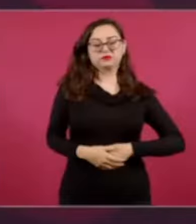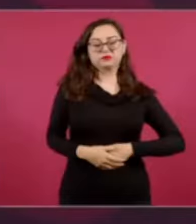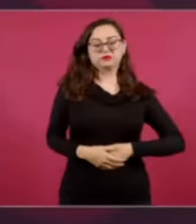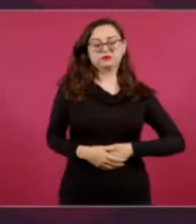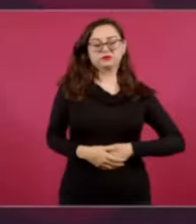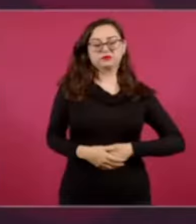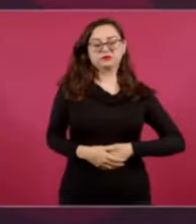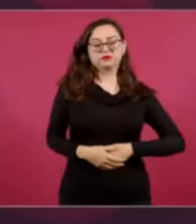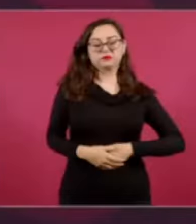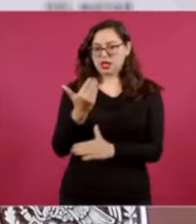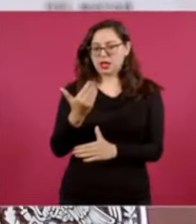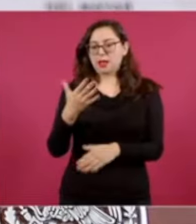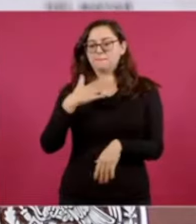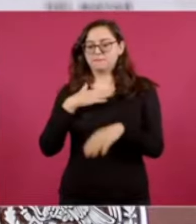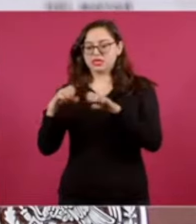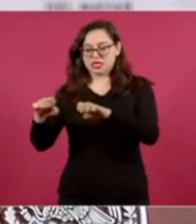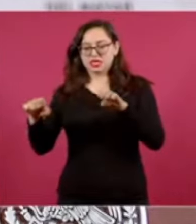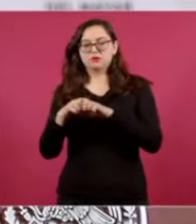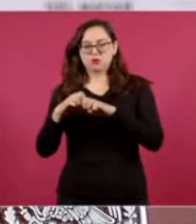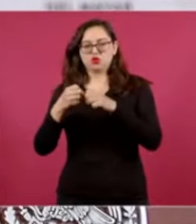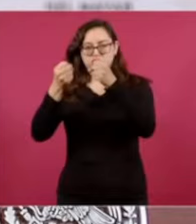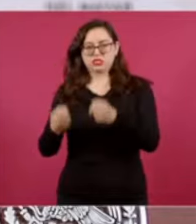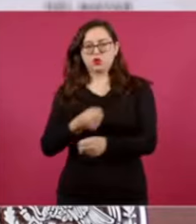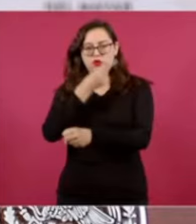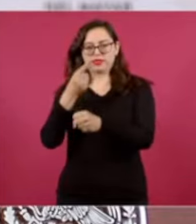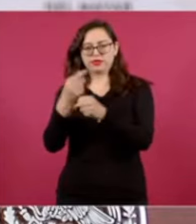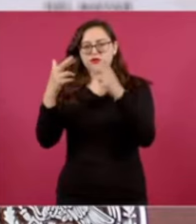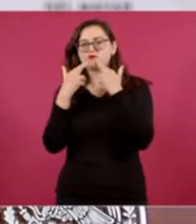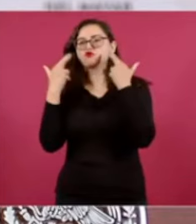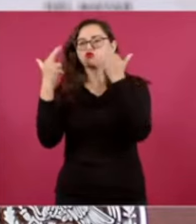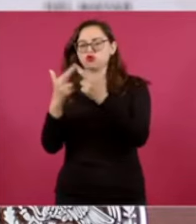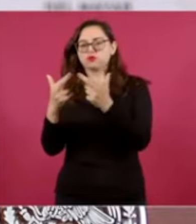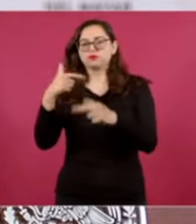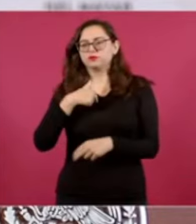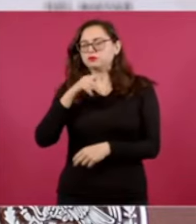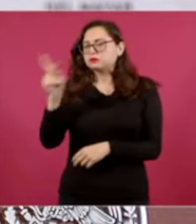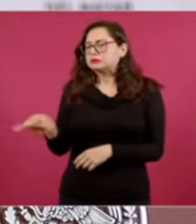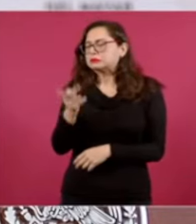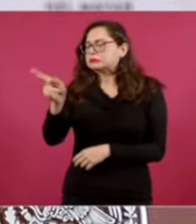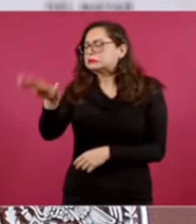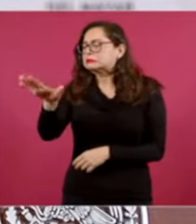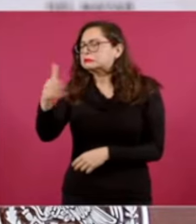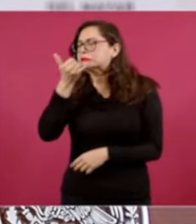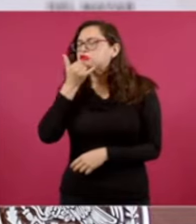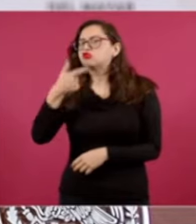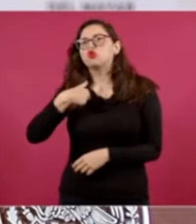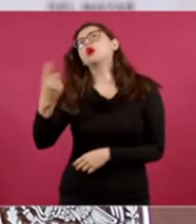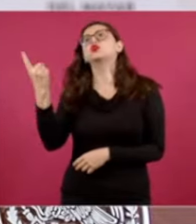¿Sí? Fíjense la campaña, a ver si consigues el video.